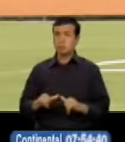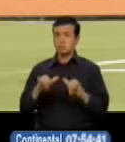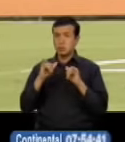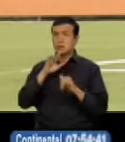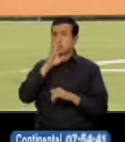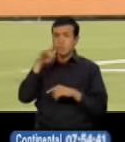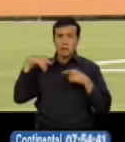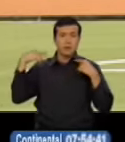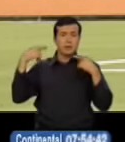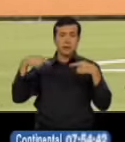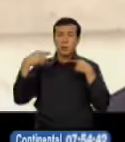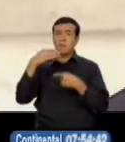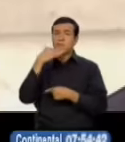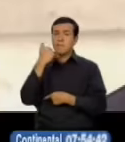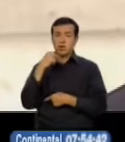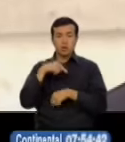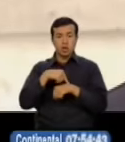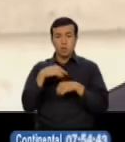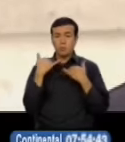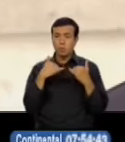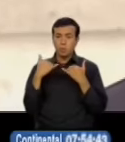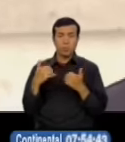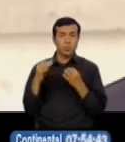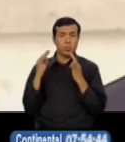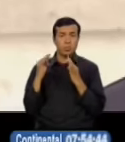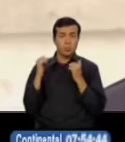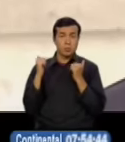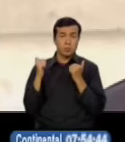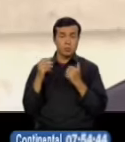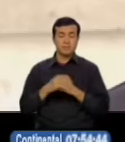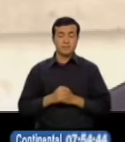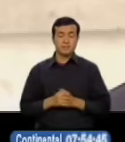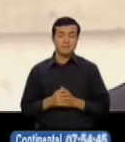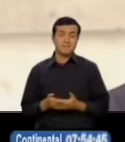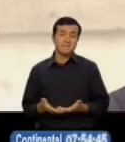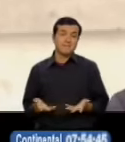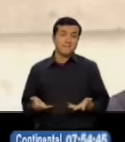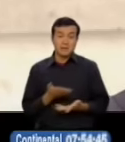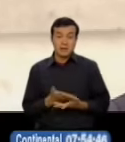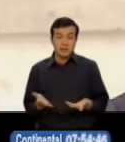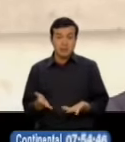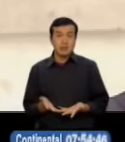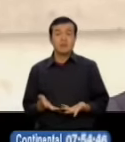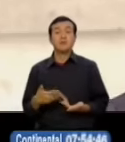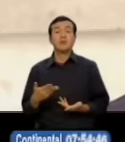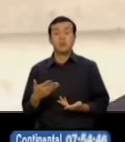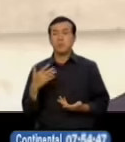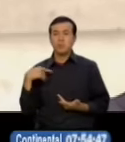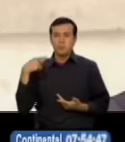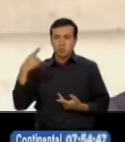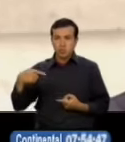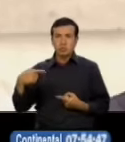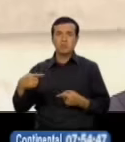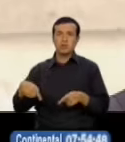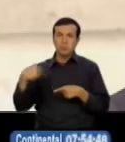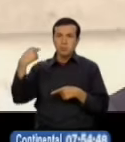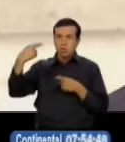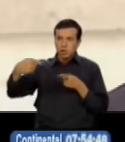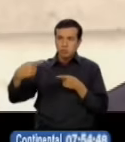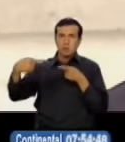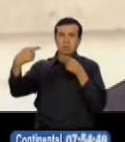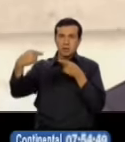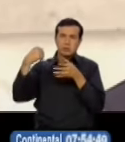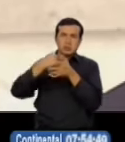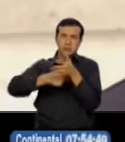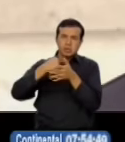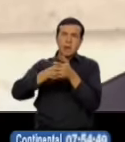cada día mejorar el tiempo de jugar bien y que eso nos da la posibilidad de que cada partido nosotros tengamos ese reto